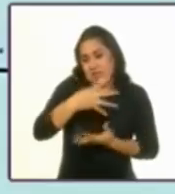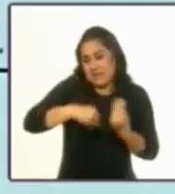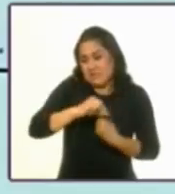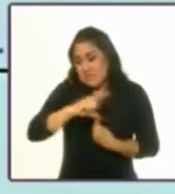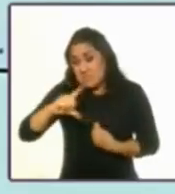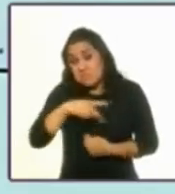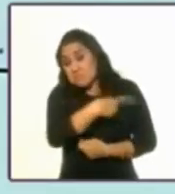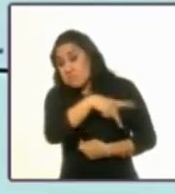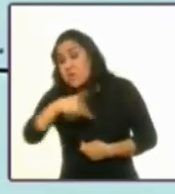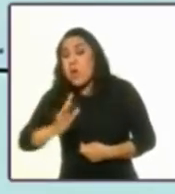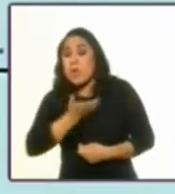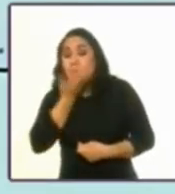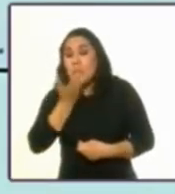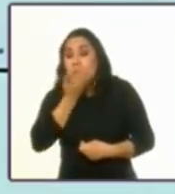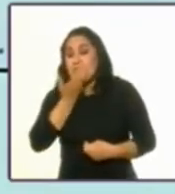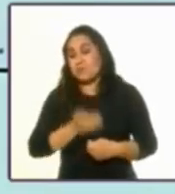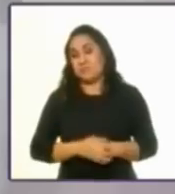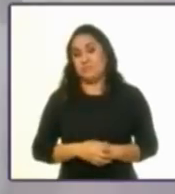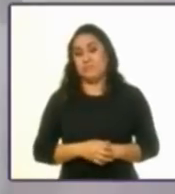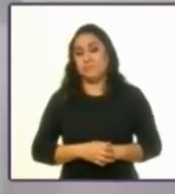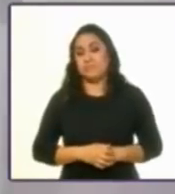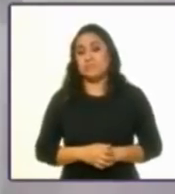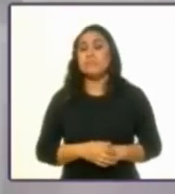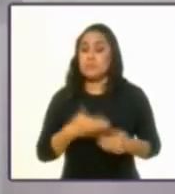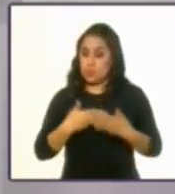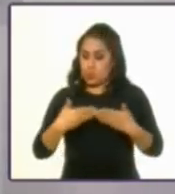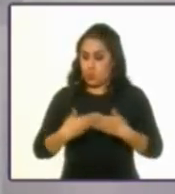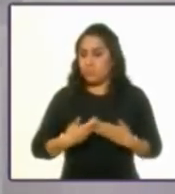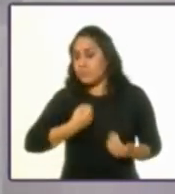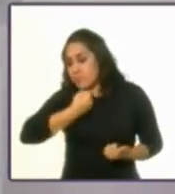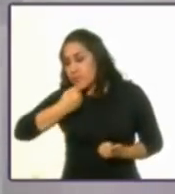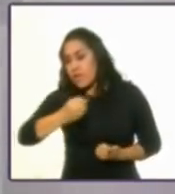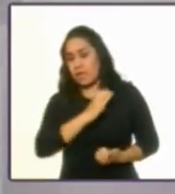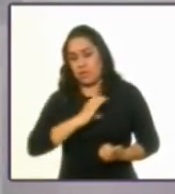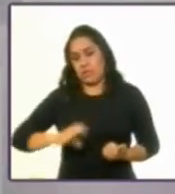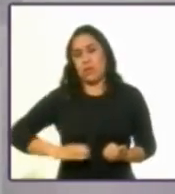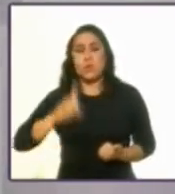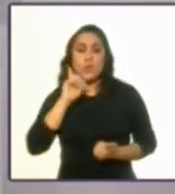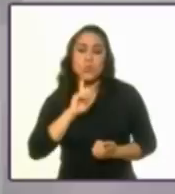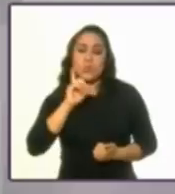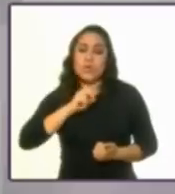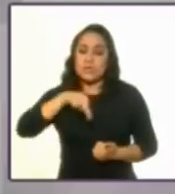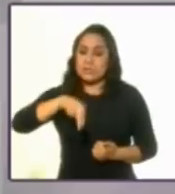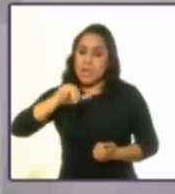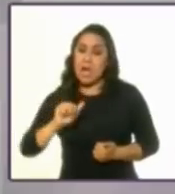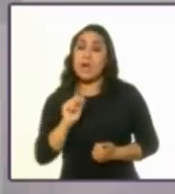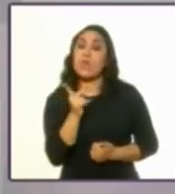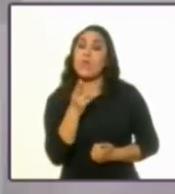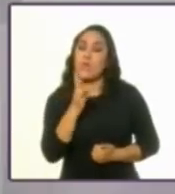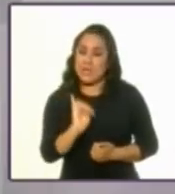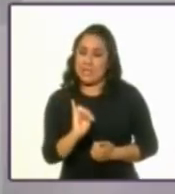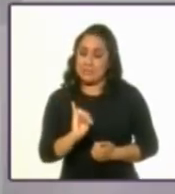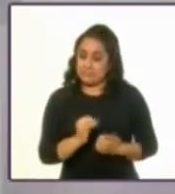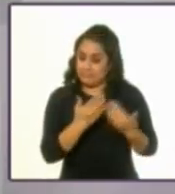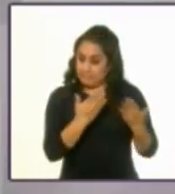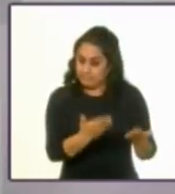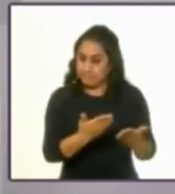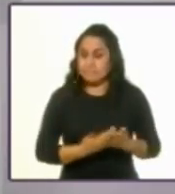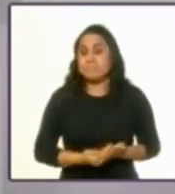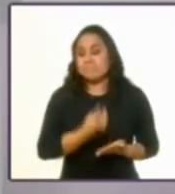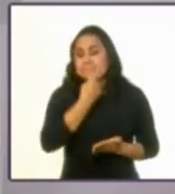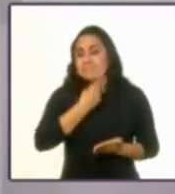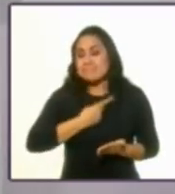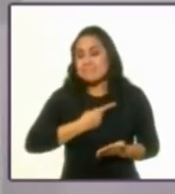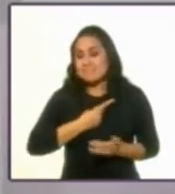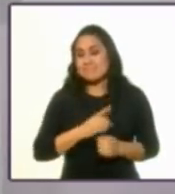ellos están representando tiene el uso de la palabra la candidata del partido nueva alianza purificación carpinteyro para que no se su posicionamiento